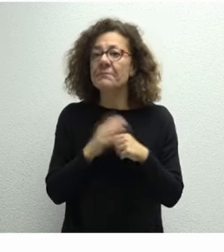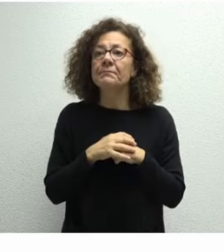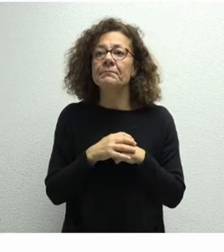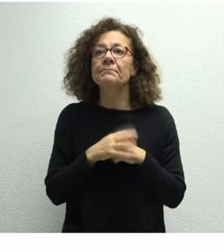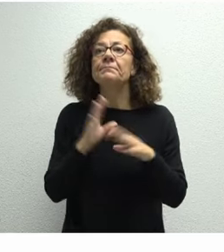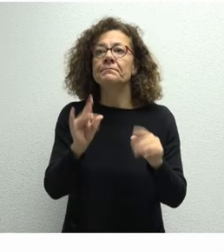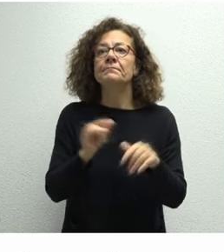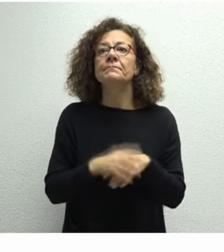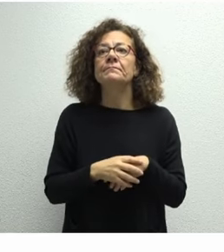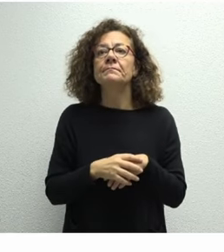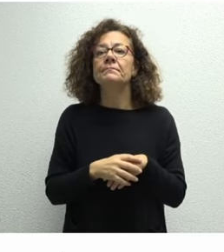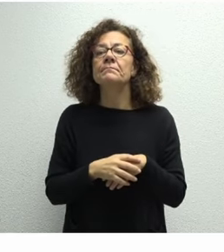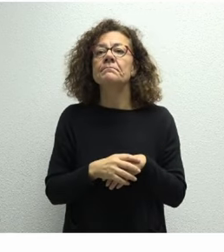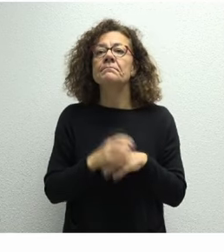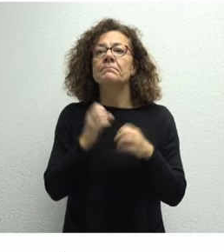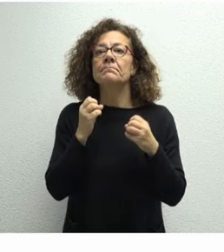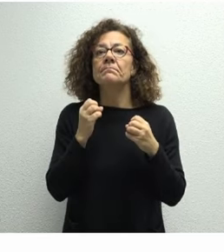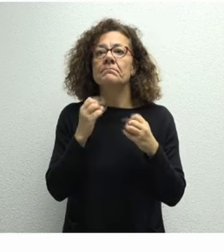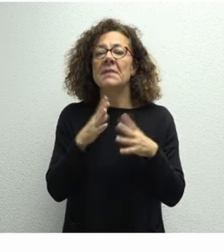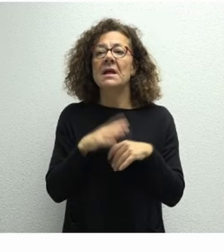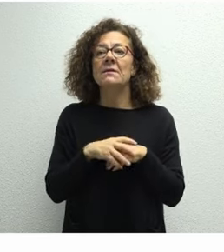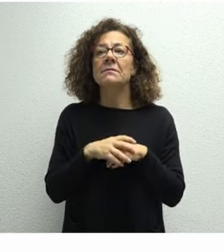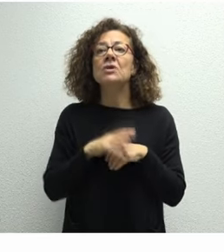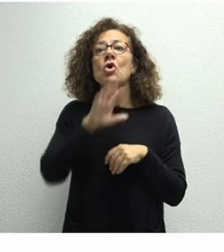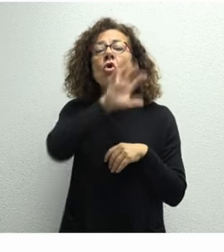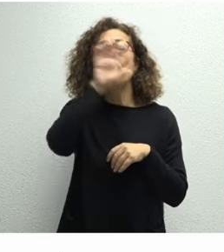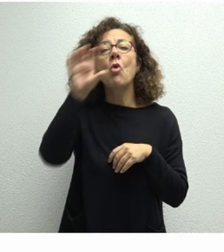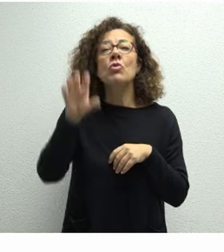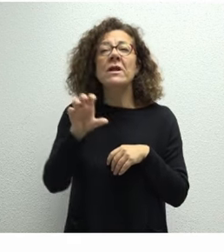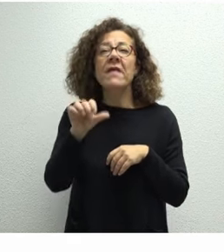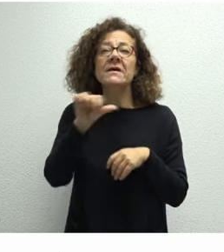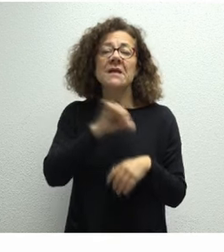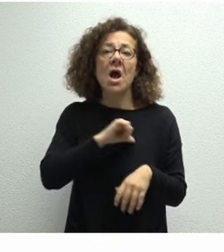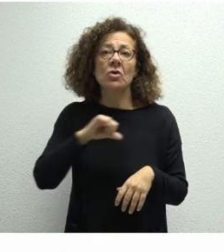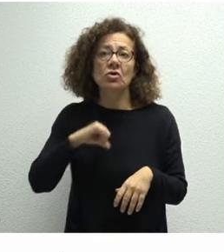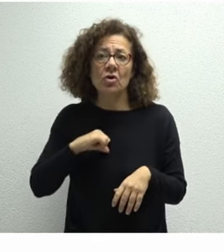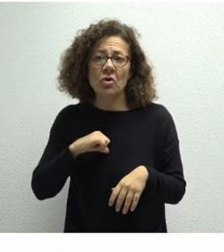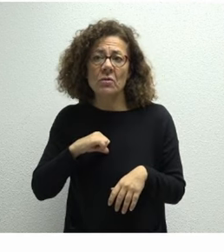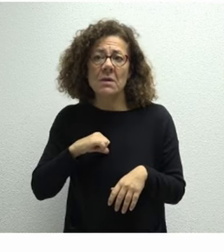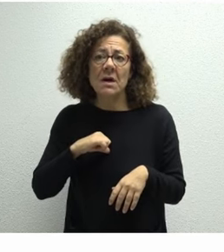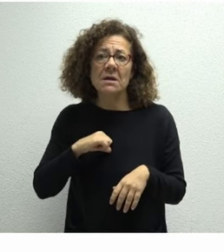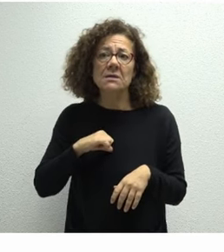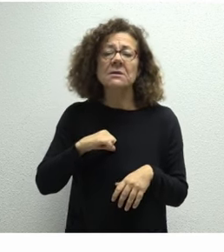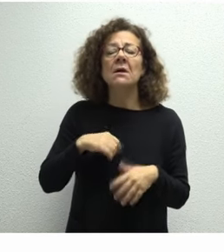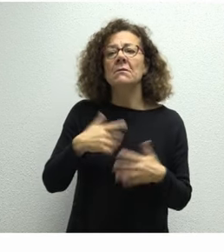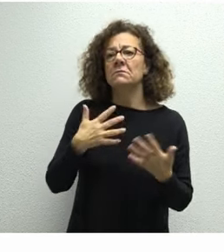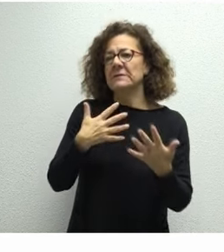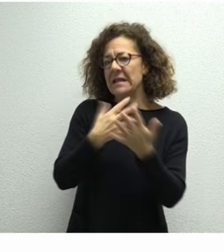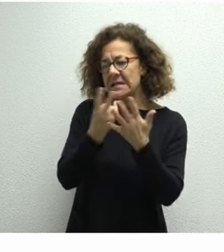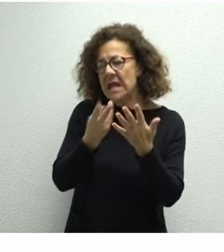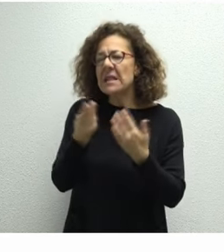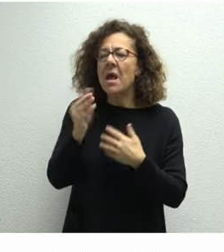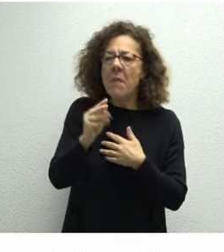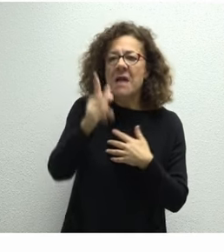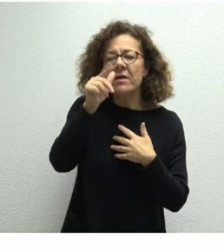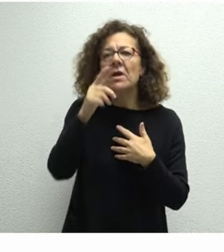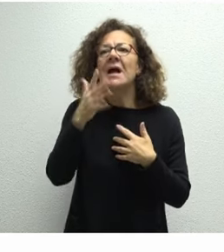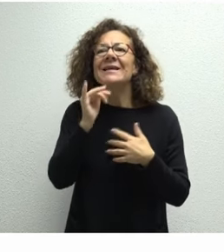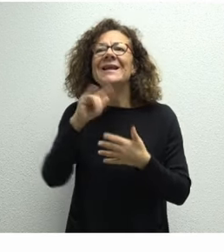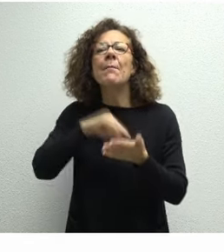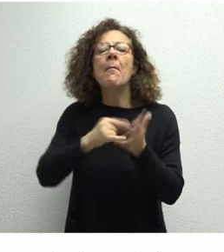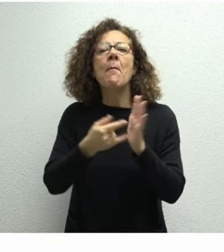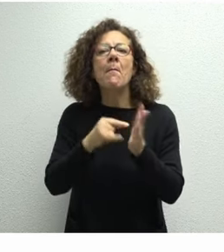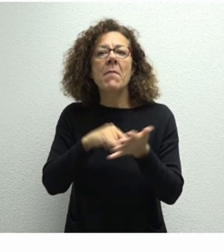sí bien las comunidades autónomas 17 más la ciudad Autónoma tienen incluidos planes